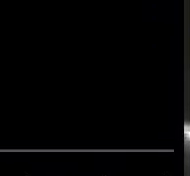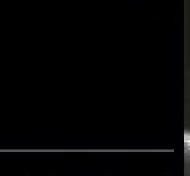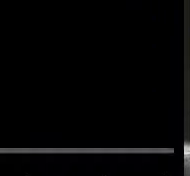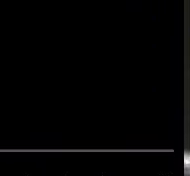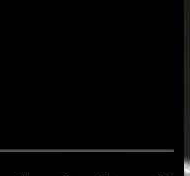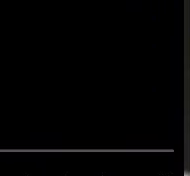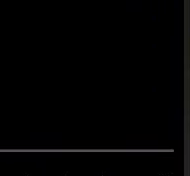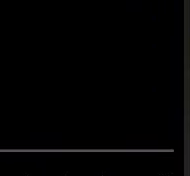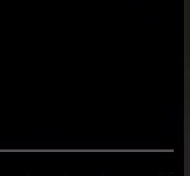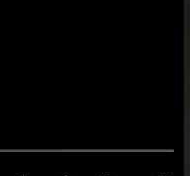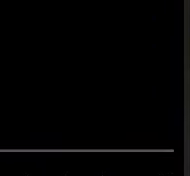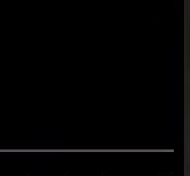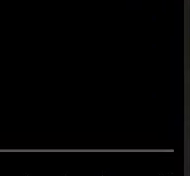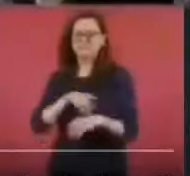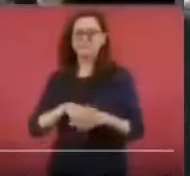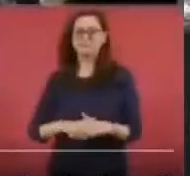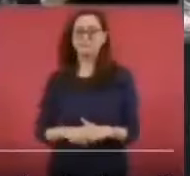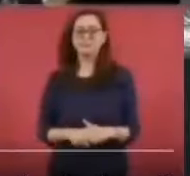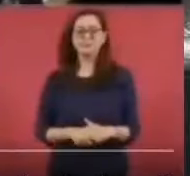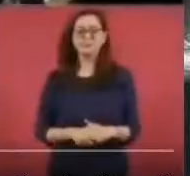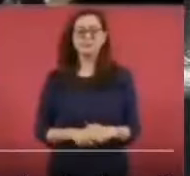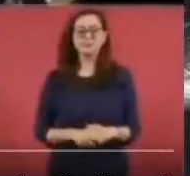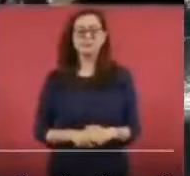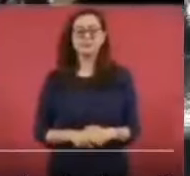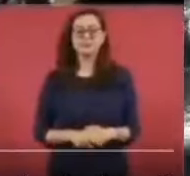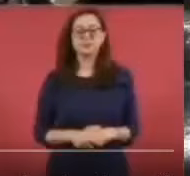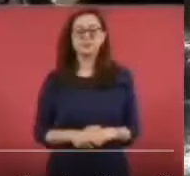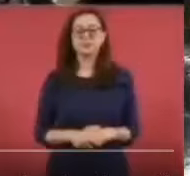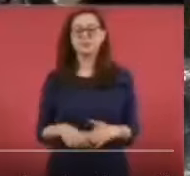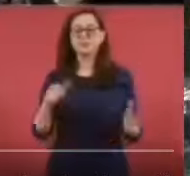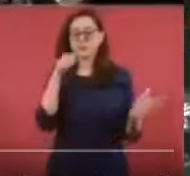esta carta al respecto. Dice,